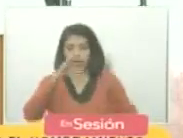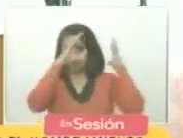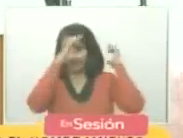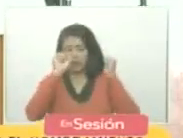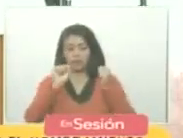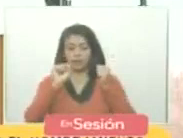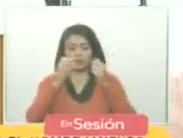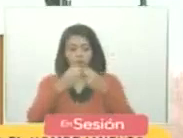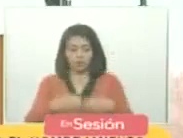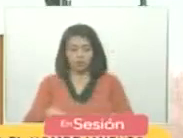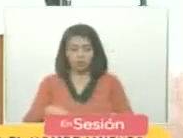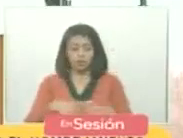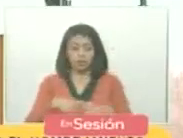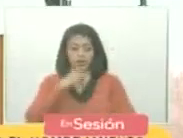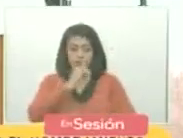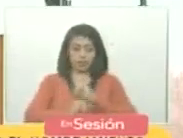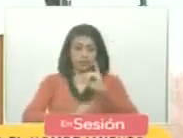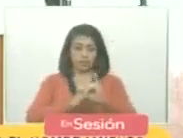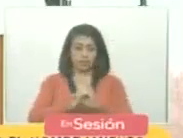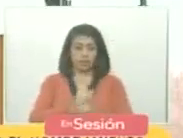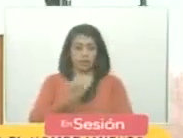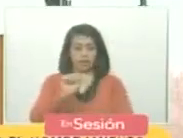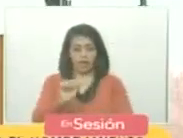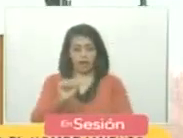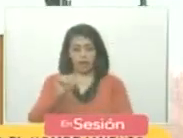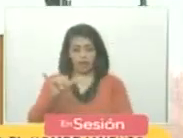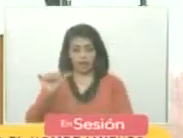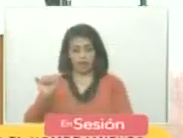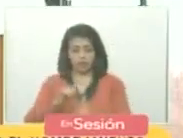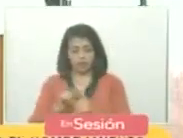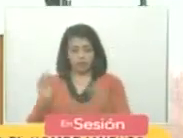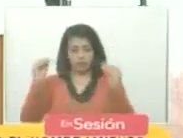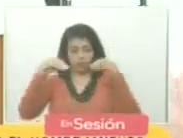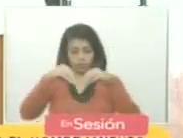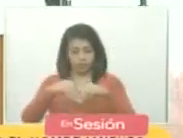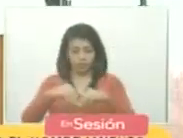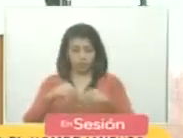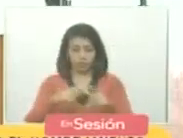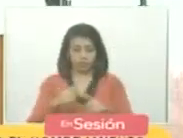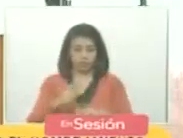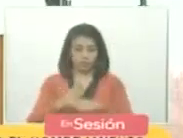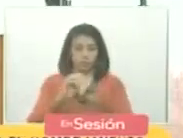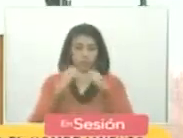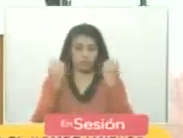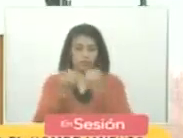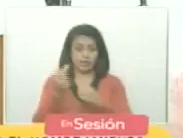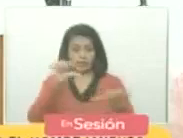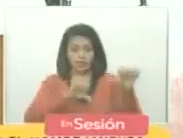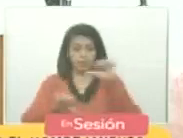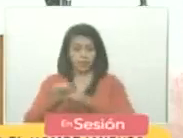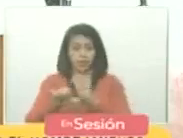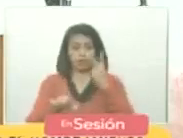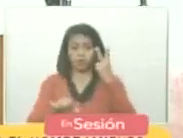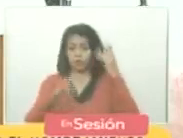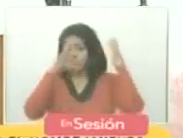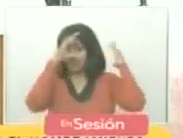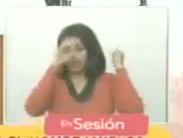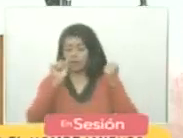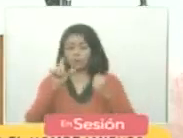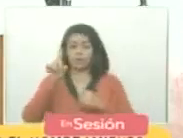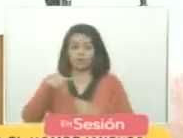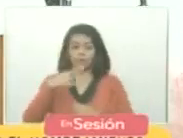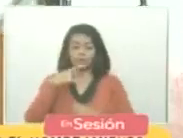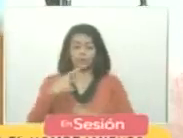embajador ante la Corte Penal Internacional, ante la OPAC, Organización contra Armas Químicas, y hay dos embajadores